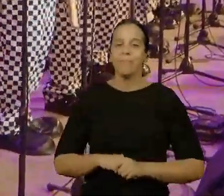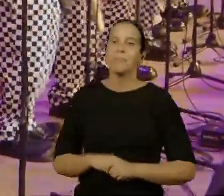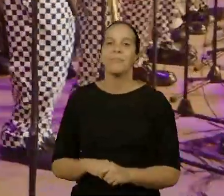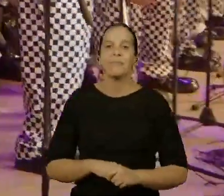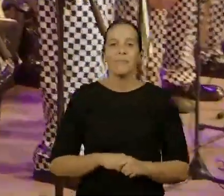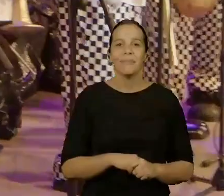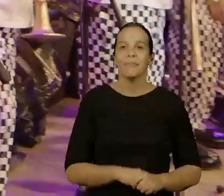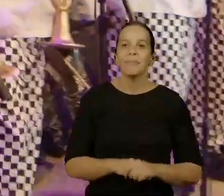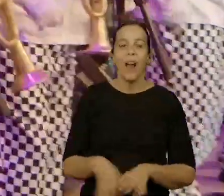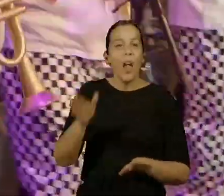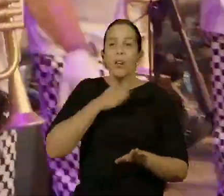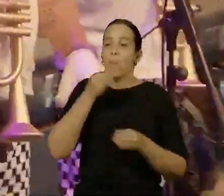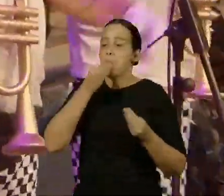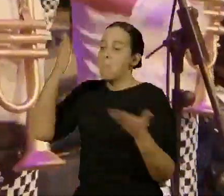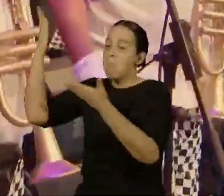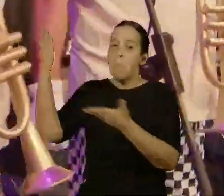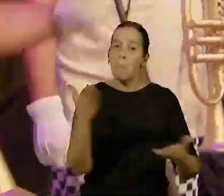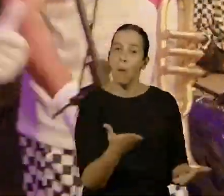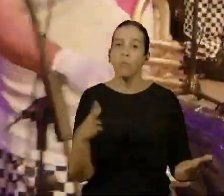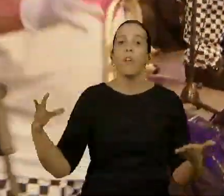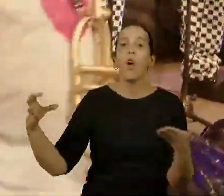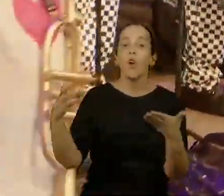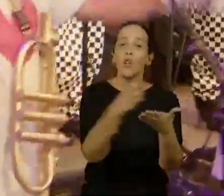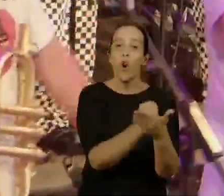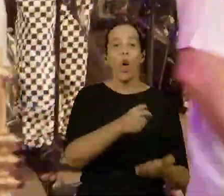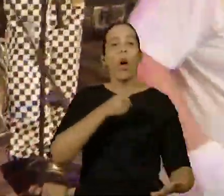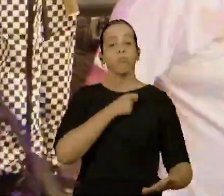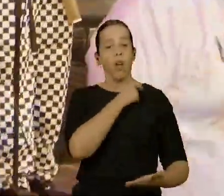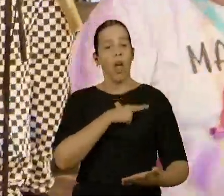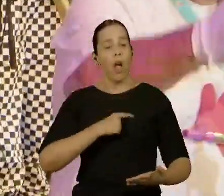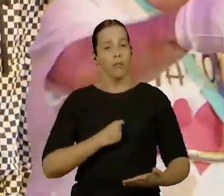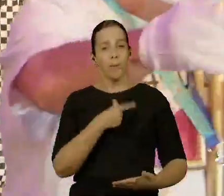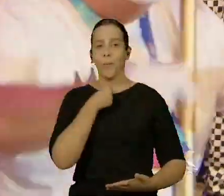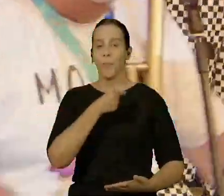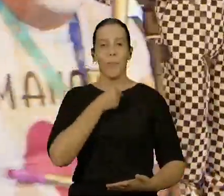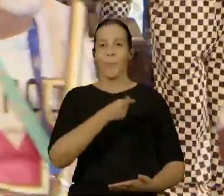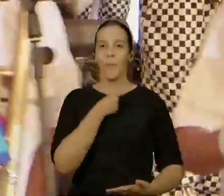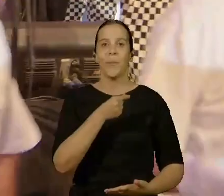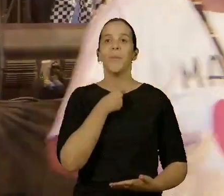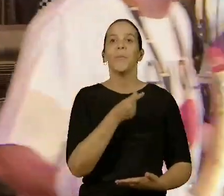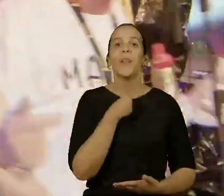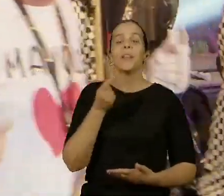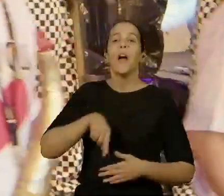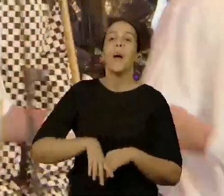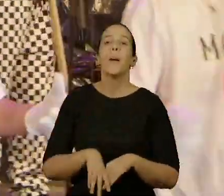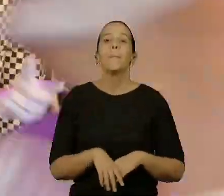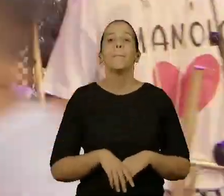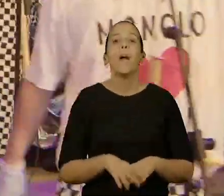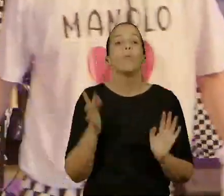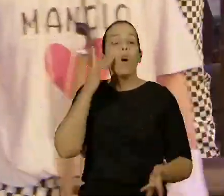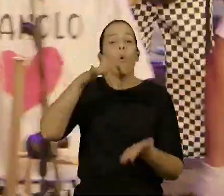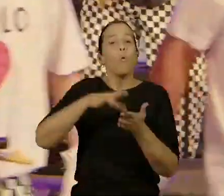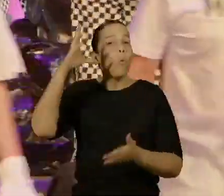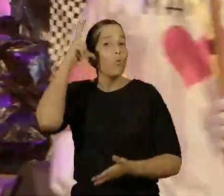Solo será bienvenido todo el que sienta en el corazón coquilla y escalofrío cuando escuchen